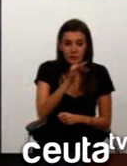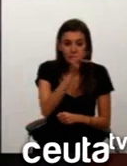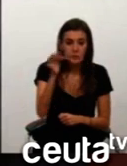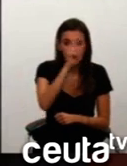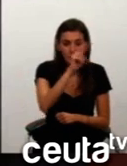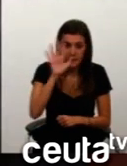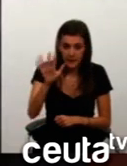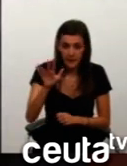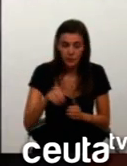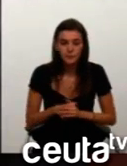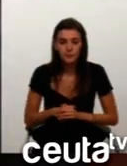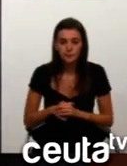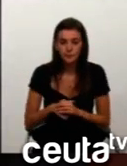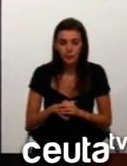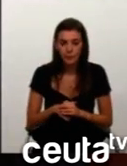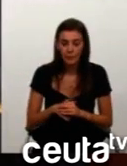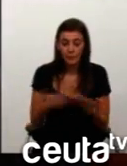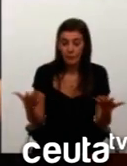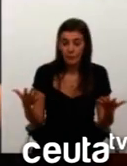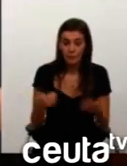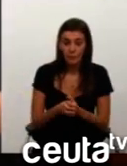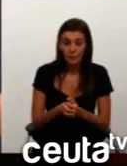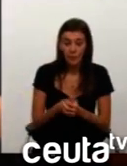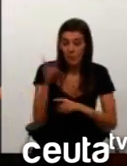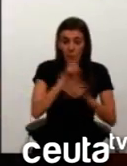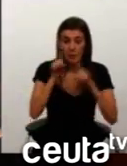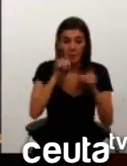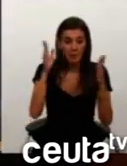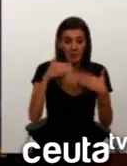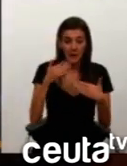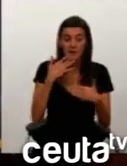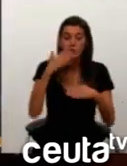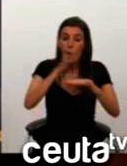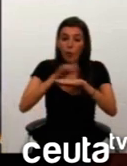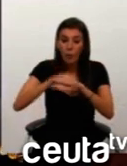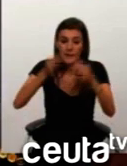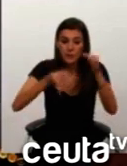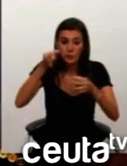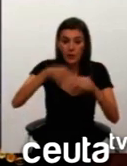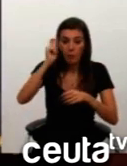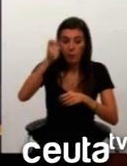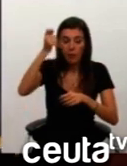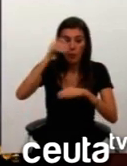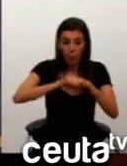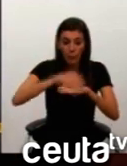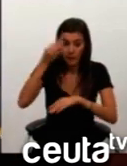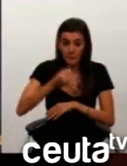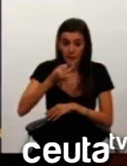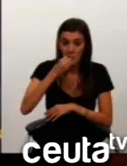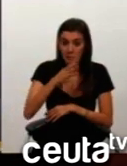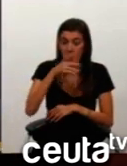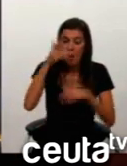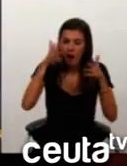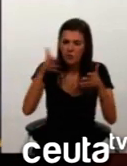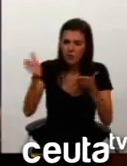25. No tendría por qué haber ningún problema. Podríamos cumplir la sentencia perfectamente, dejando los